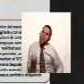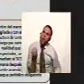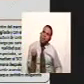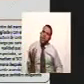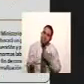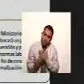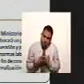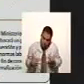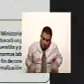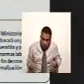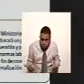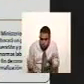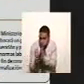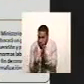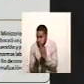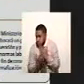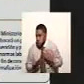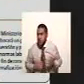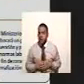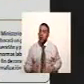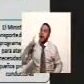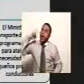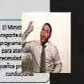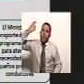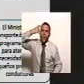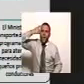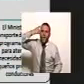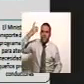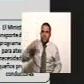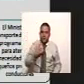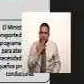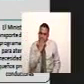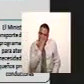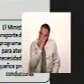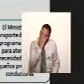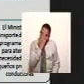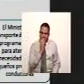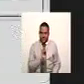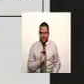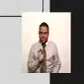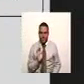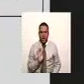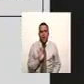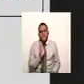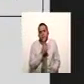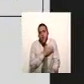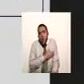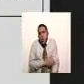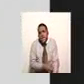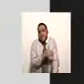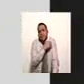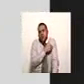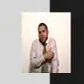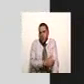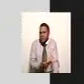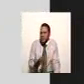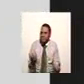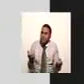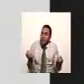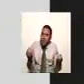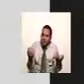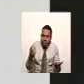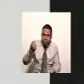Y claramente el gobierno ha sido un poco tímido, dice un par de billones. Pero yo no sé